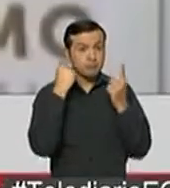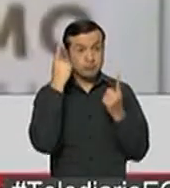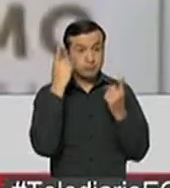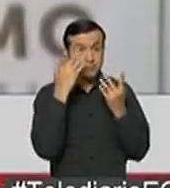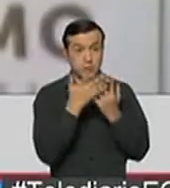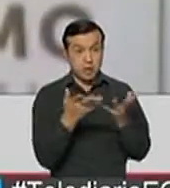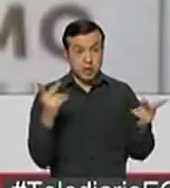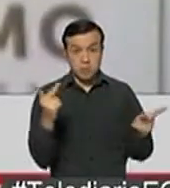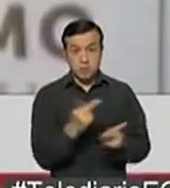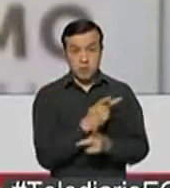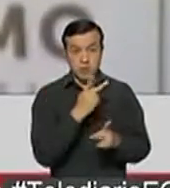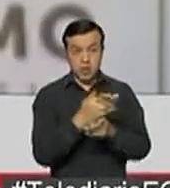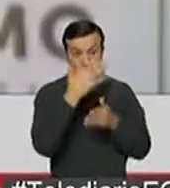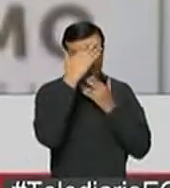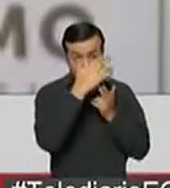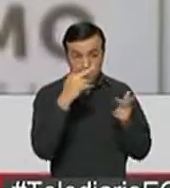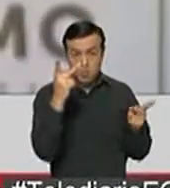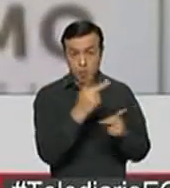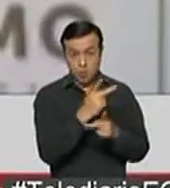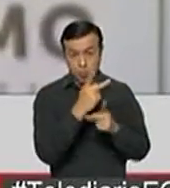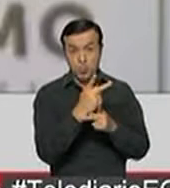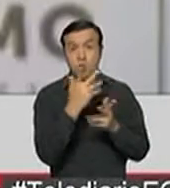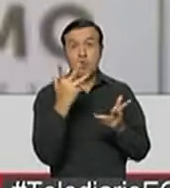este crimen es un crimen transnacional,